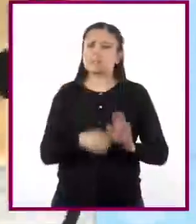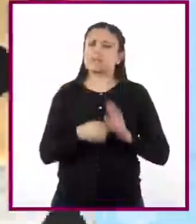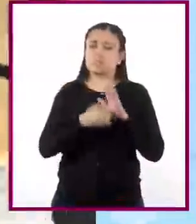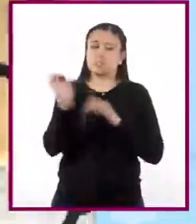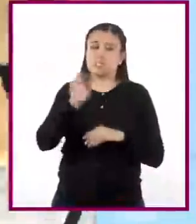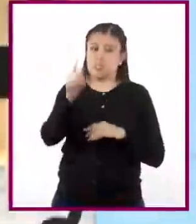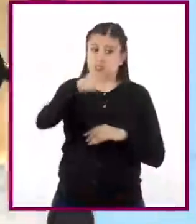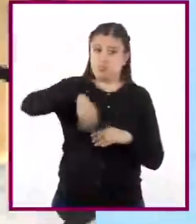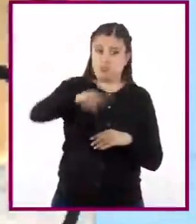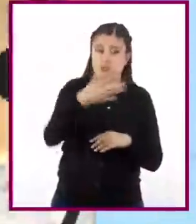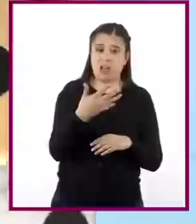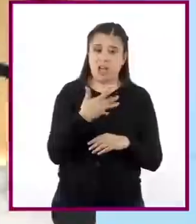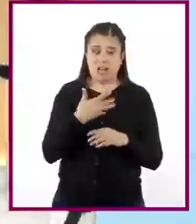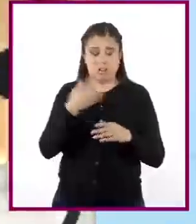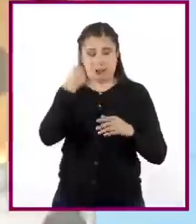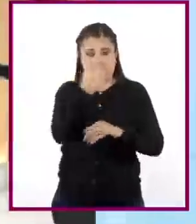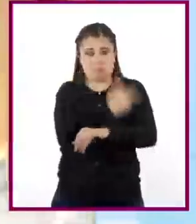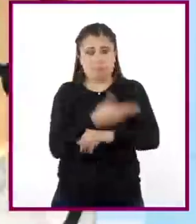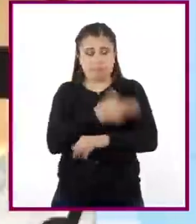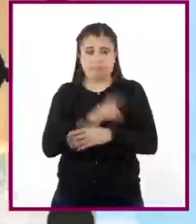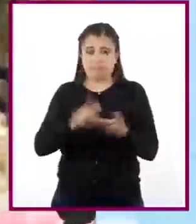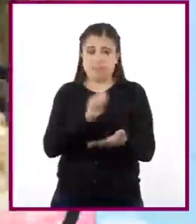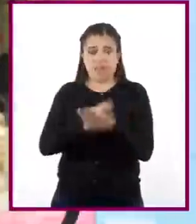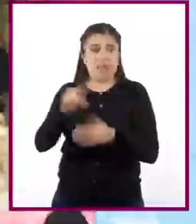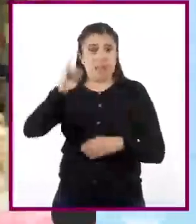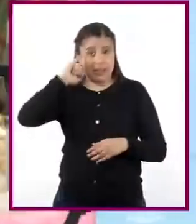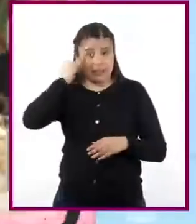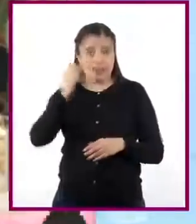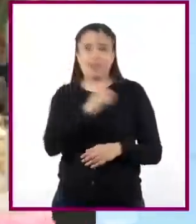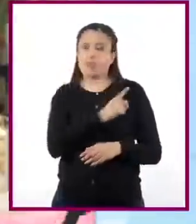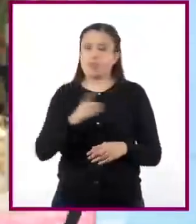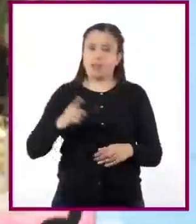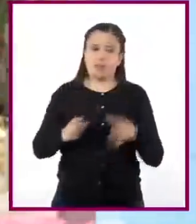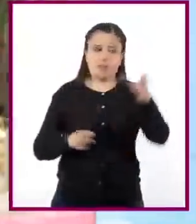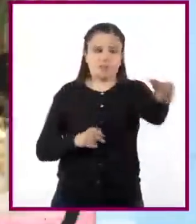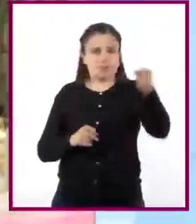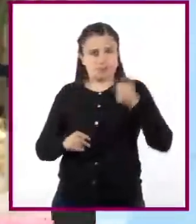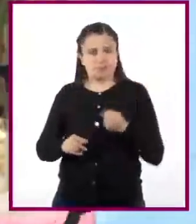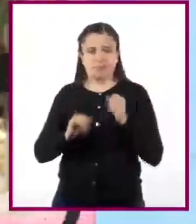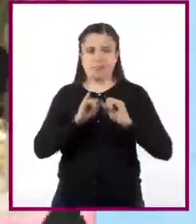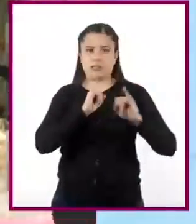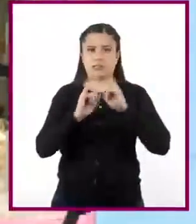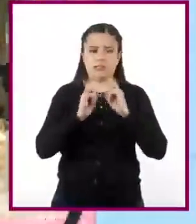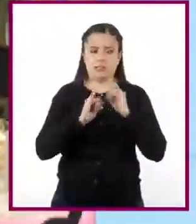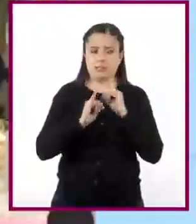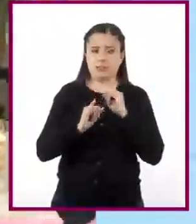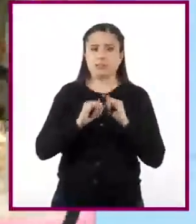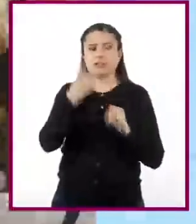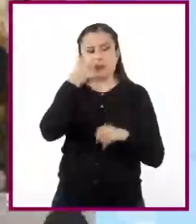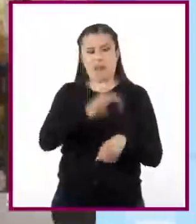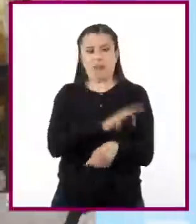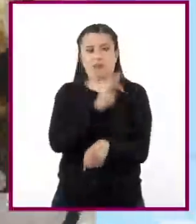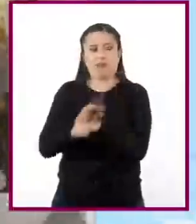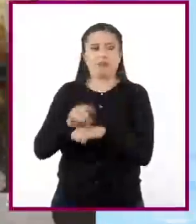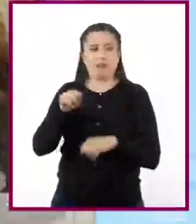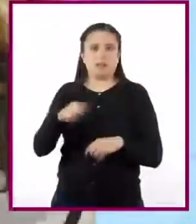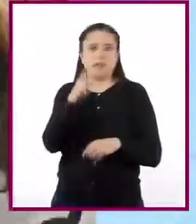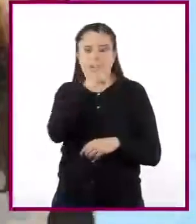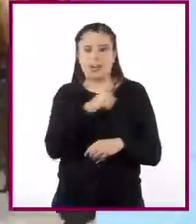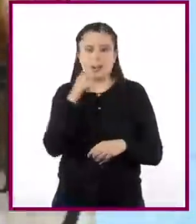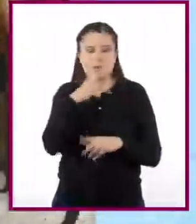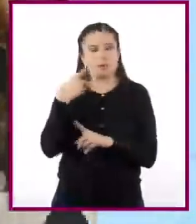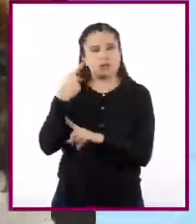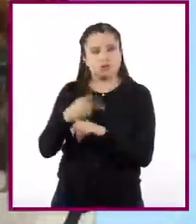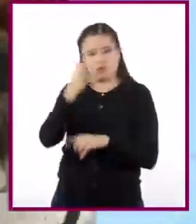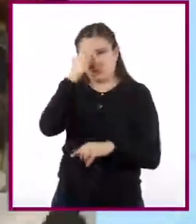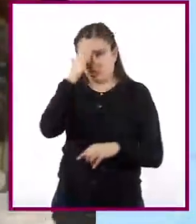caso de sostener un proceso legal, los indígenas tienen el derecho a ser asistidos por intérpretes y defensores que tengan conocimiento de su lengua